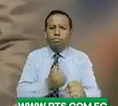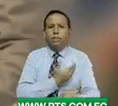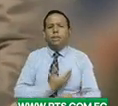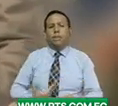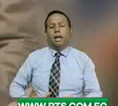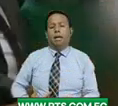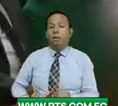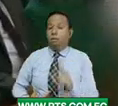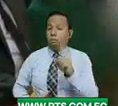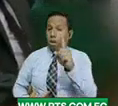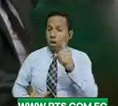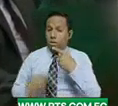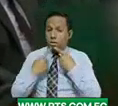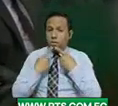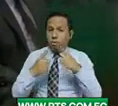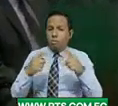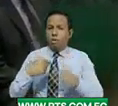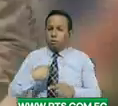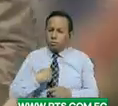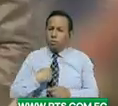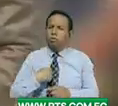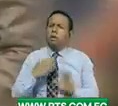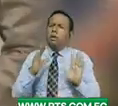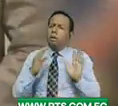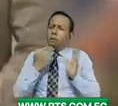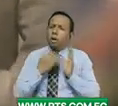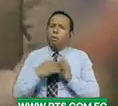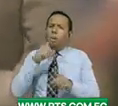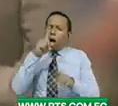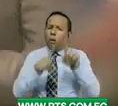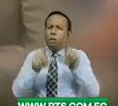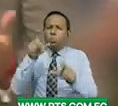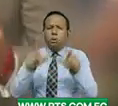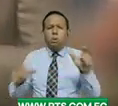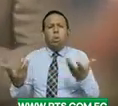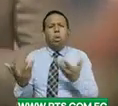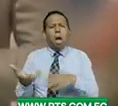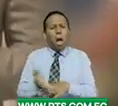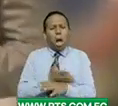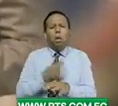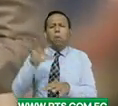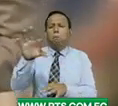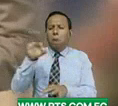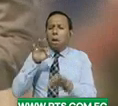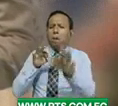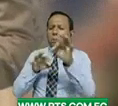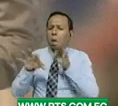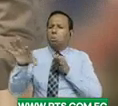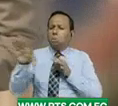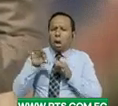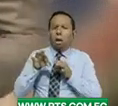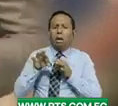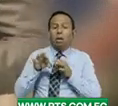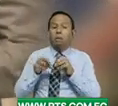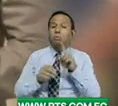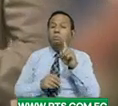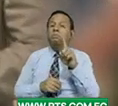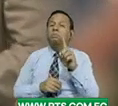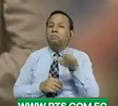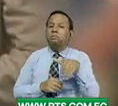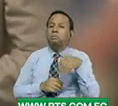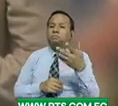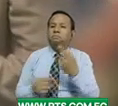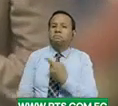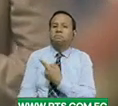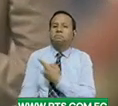gente que uno ni siquiera espera, gente que uno escoge, pero así es la vida, así es la naturaleza humana.